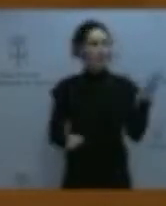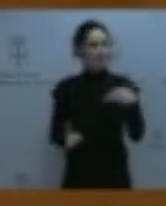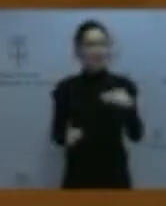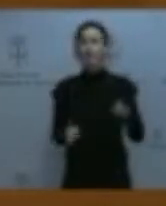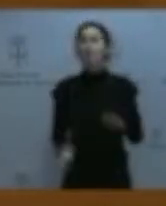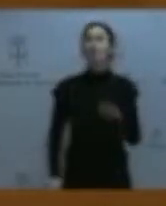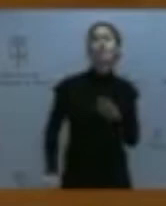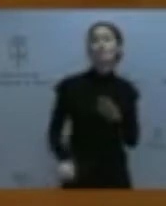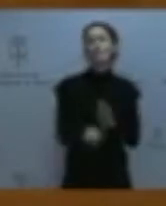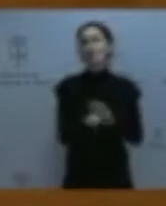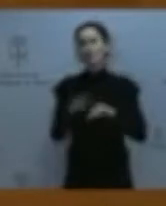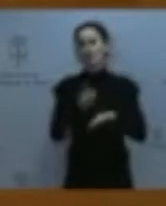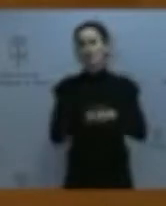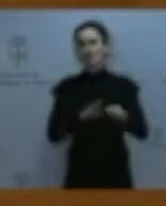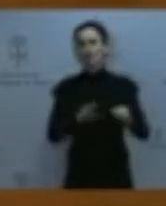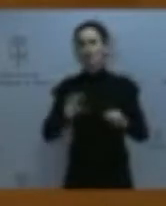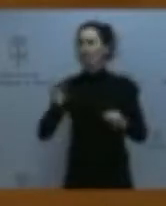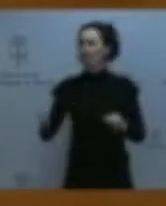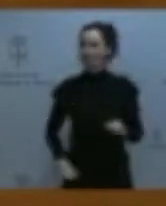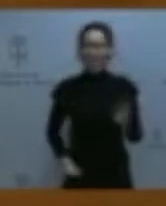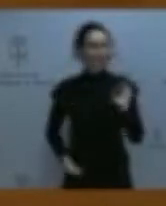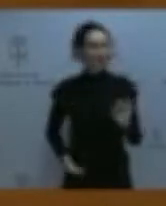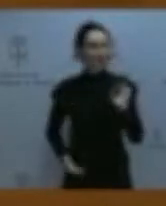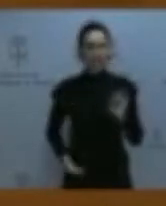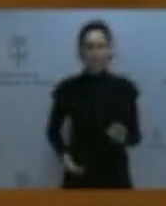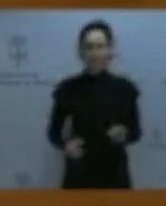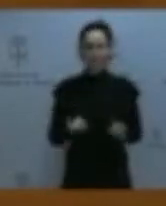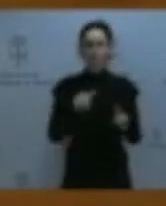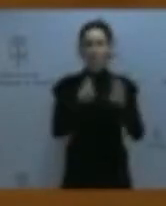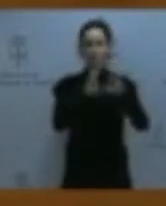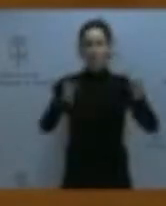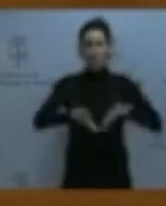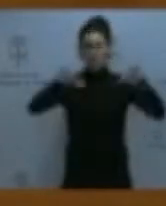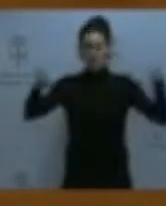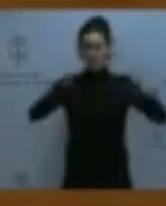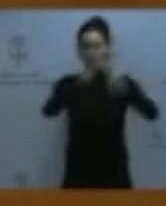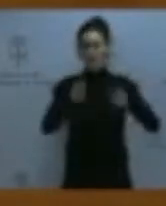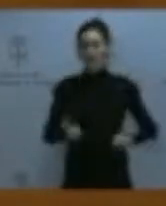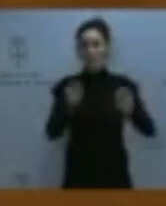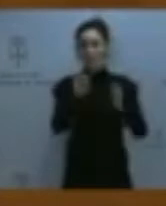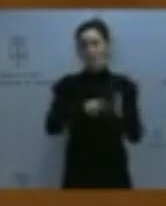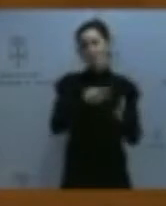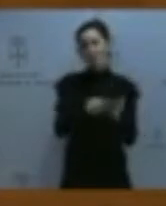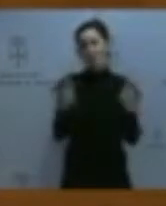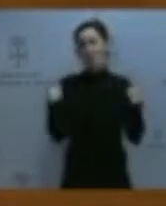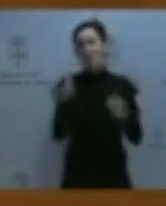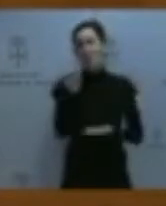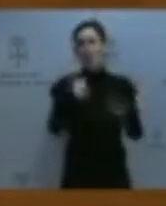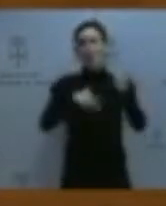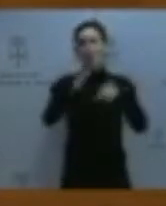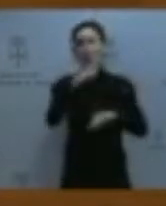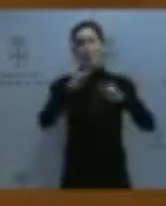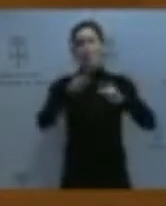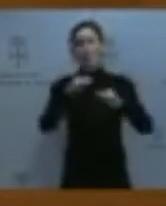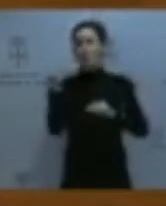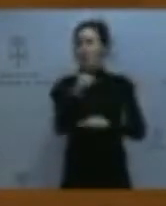fraude se centra en las grandes fortunas y también en las grandes empresas que utilizan ingeniería fiscal para eludir sus obligaciones para con la